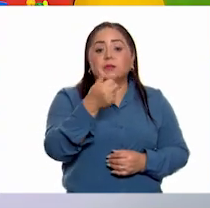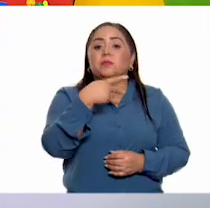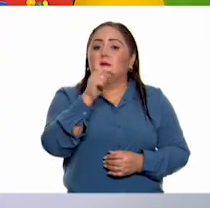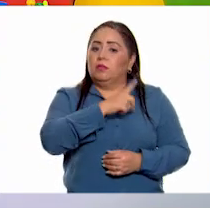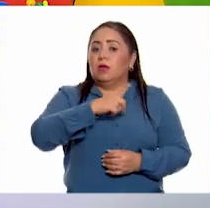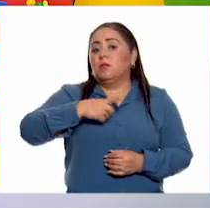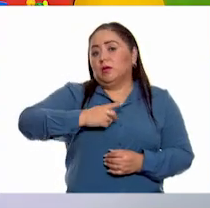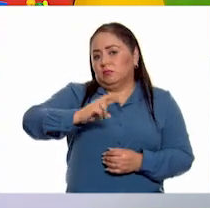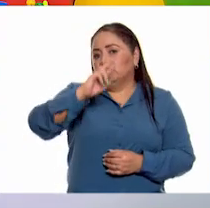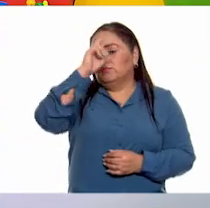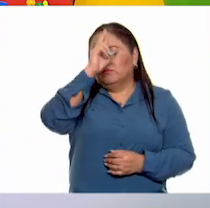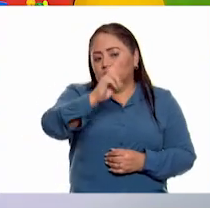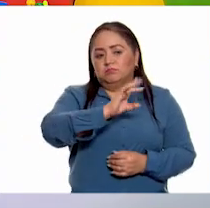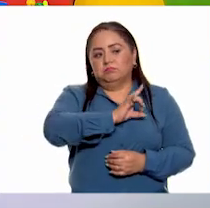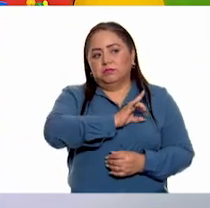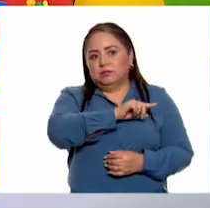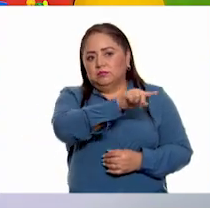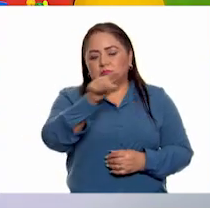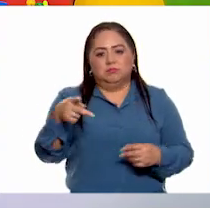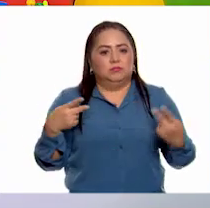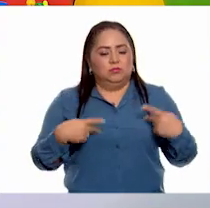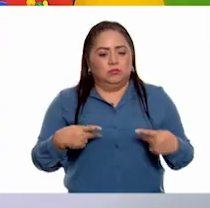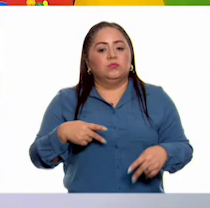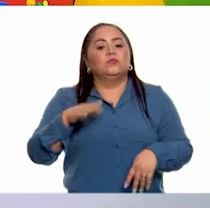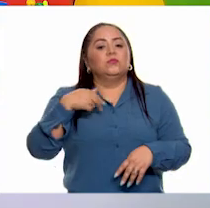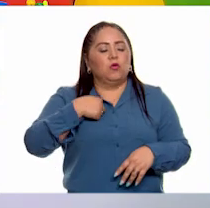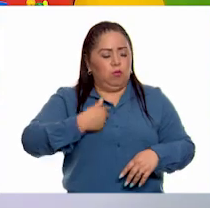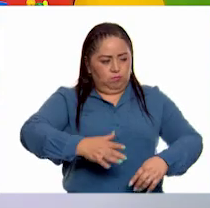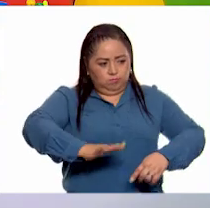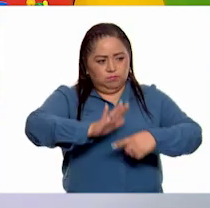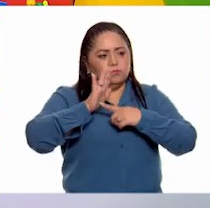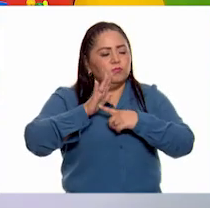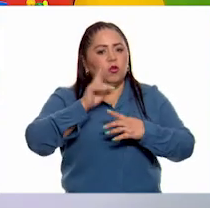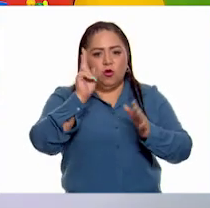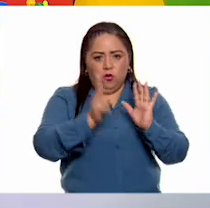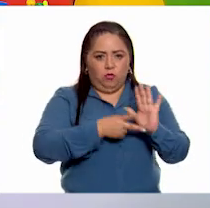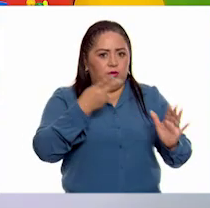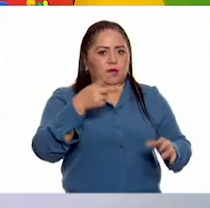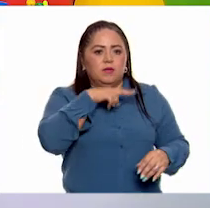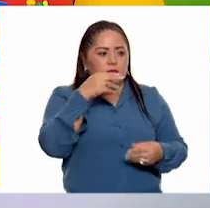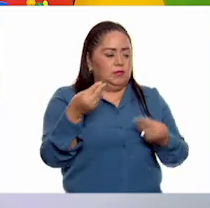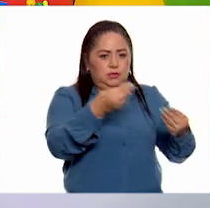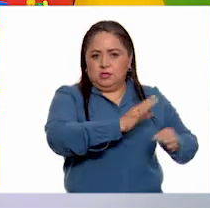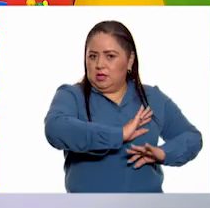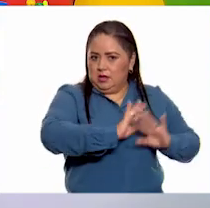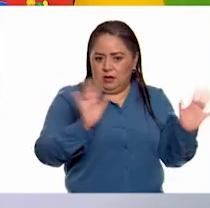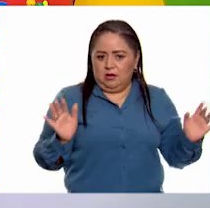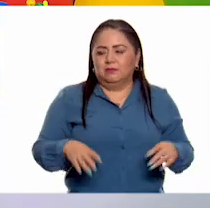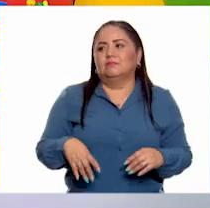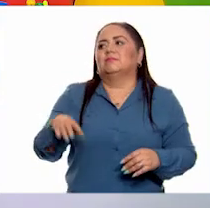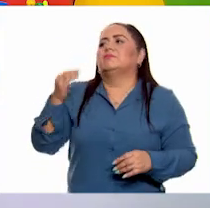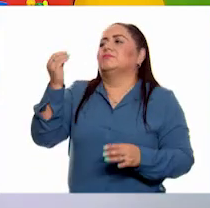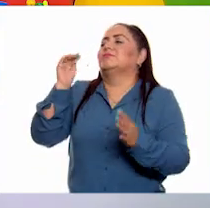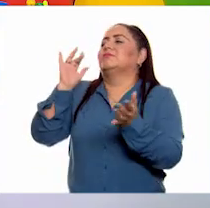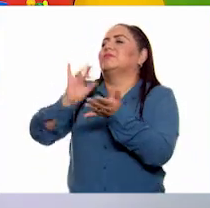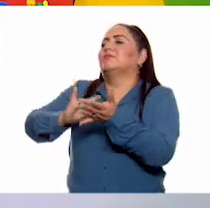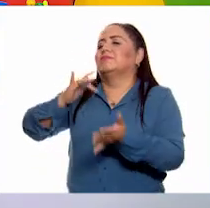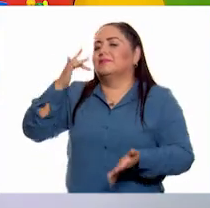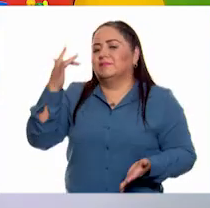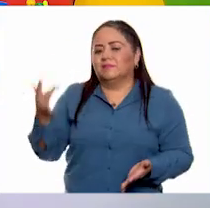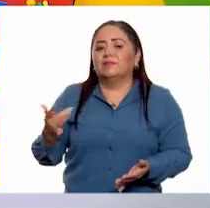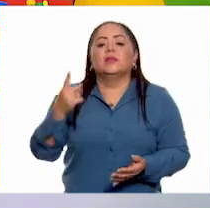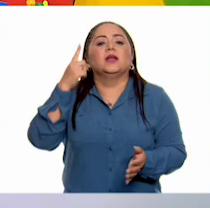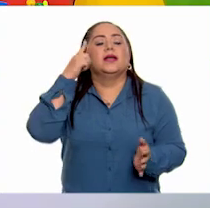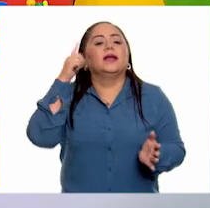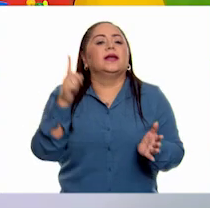que respetar el miedo de los demás. Así que prometo que no voy a volver a traerte víboras. Muchas gracias. ¿Y